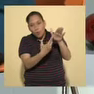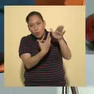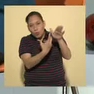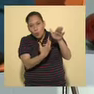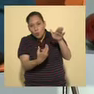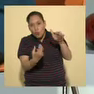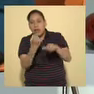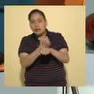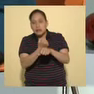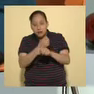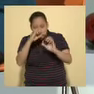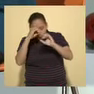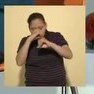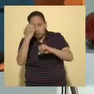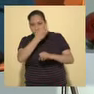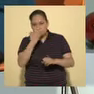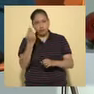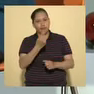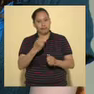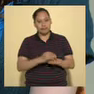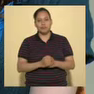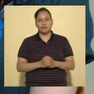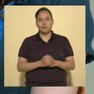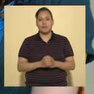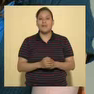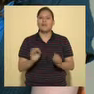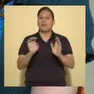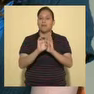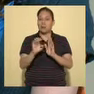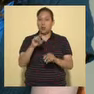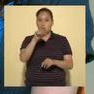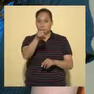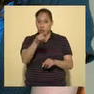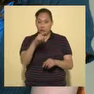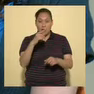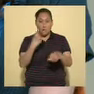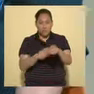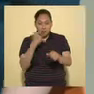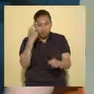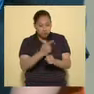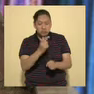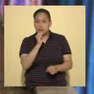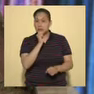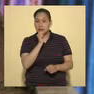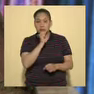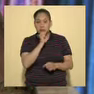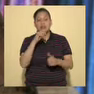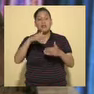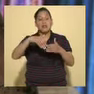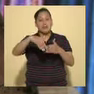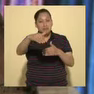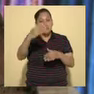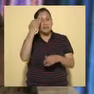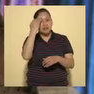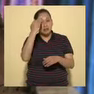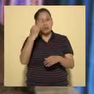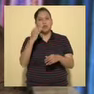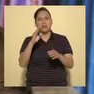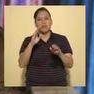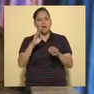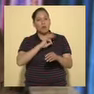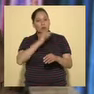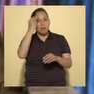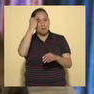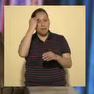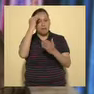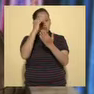enfermedades. Insisto, si no lo detectamos, sí, a la larga nos pueden dar grados de deficiencia